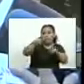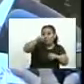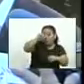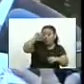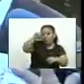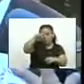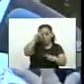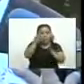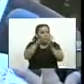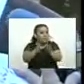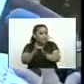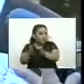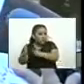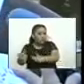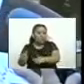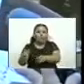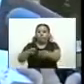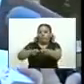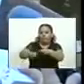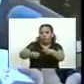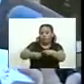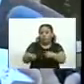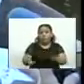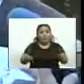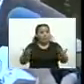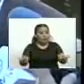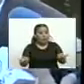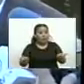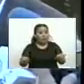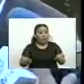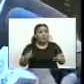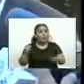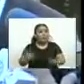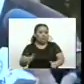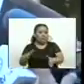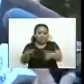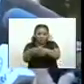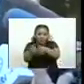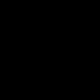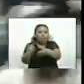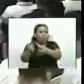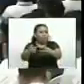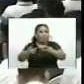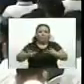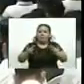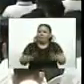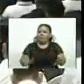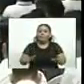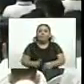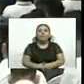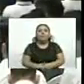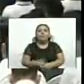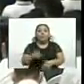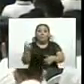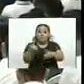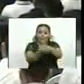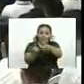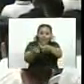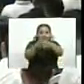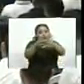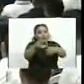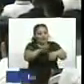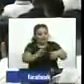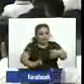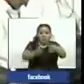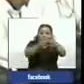Ordenada y además regulada. Entonces, ellos tienen y cuentan con todos sus derechos. Los primeros salvadoreños en irse al estado de